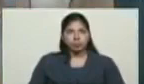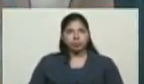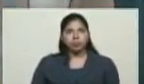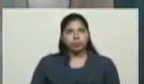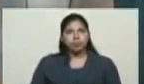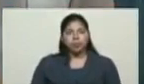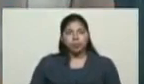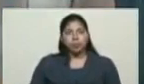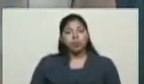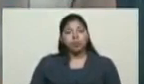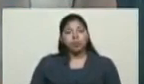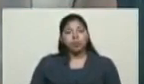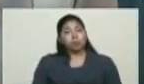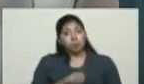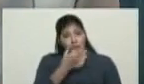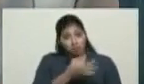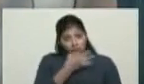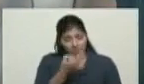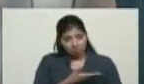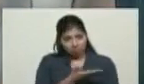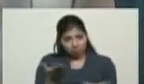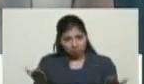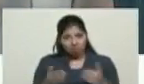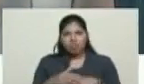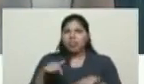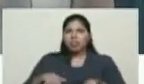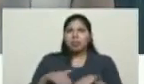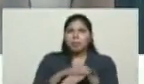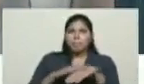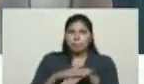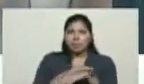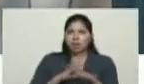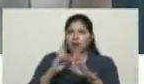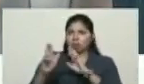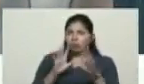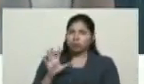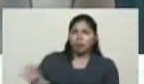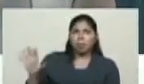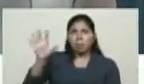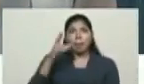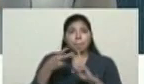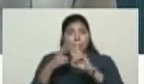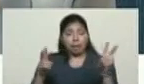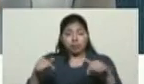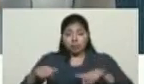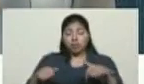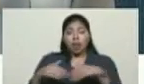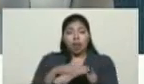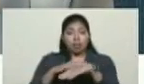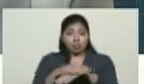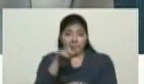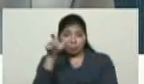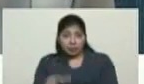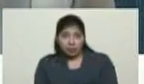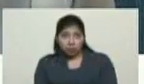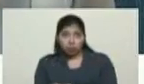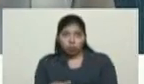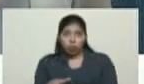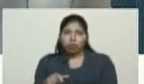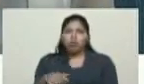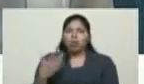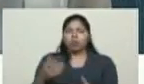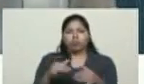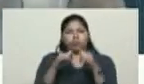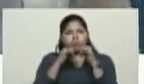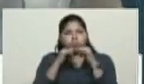Buenas tardes, Barry. Te saludo desde la sede del Ministerio para Relaciones Interior, Justicia y Paz, donde a esta hora el ministro Néstor Reverón ofrece importantes